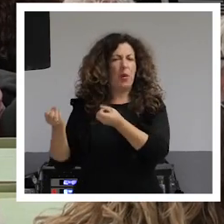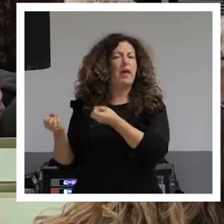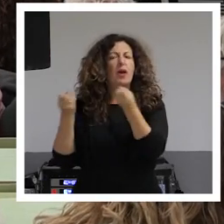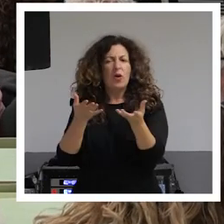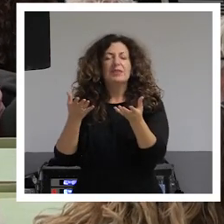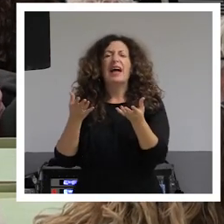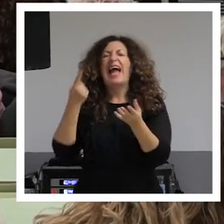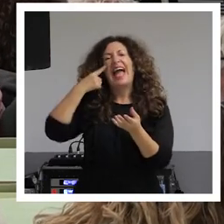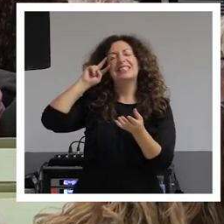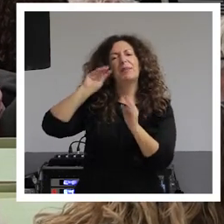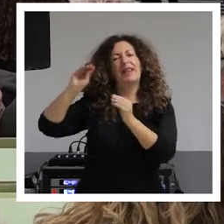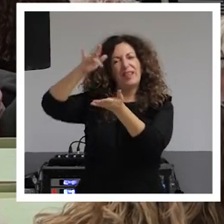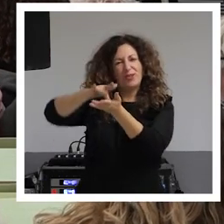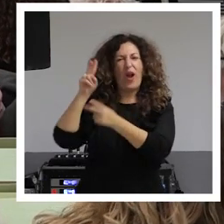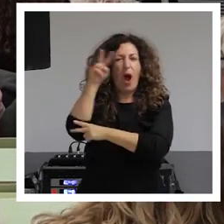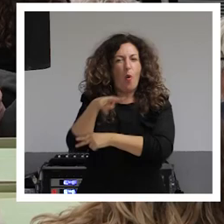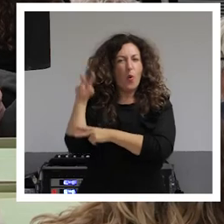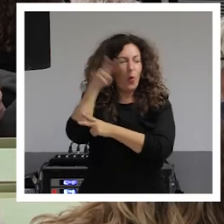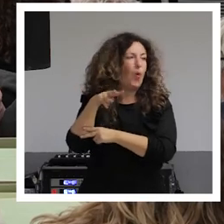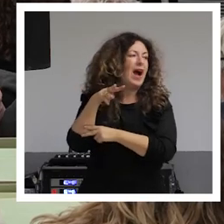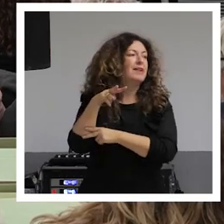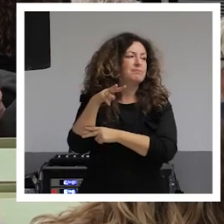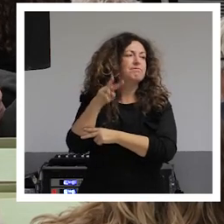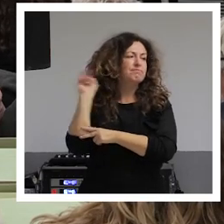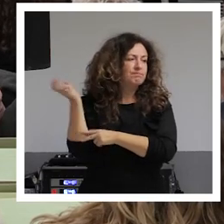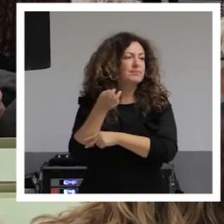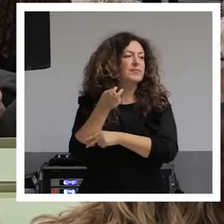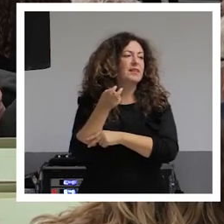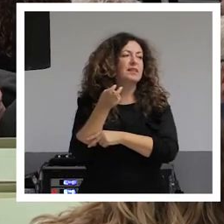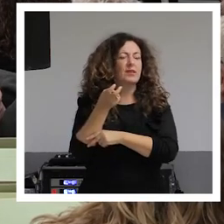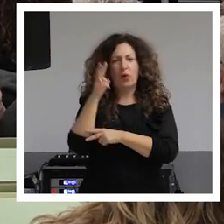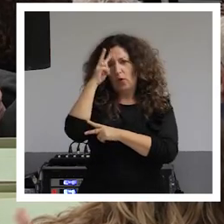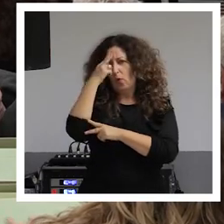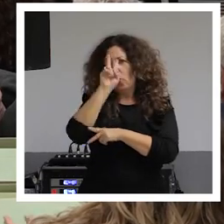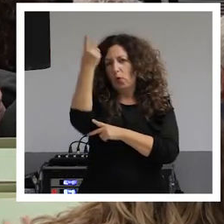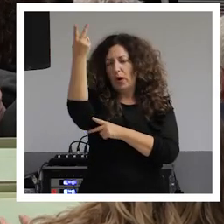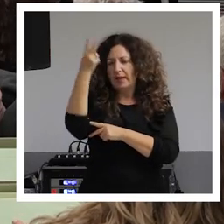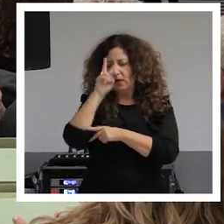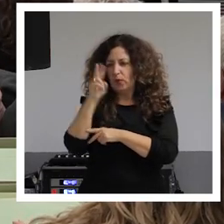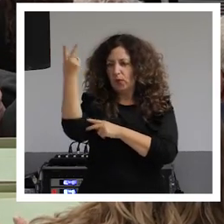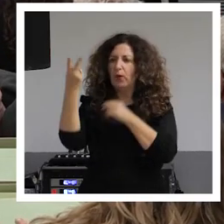frente amplio en Uruguay seguro que va a ser muy interesante Así que vamos a estructurarlo